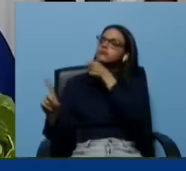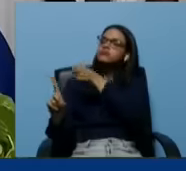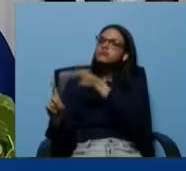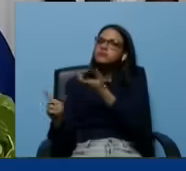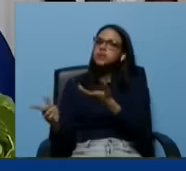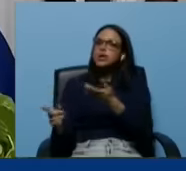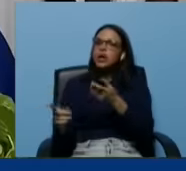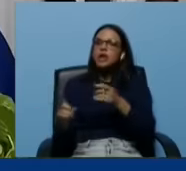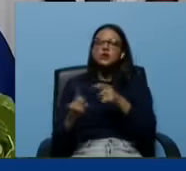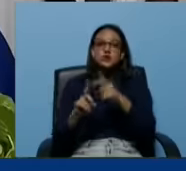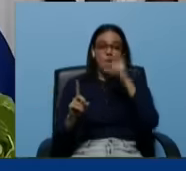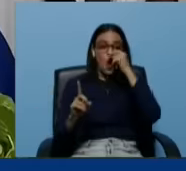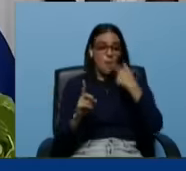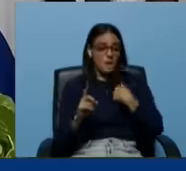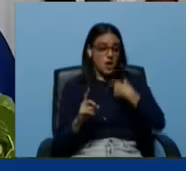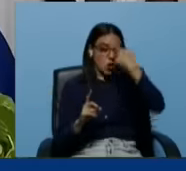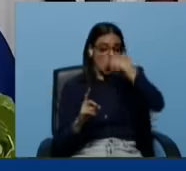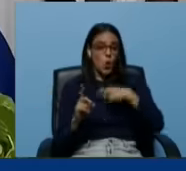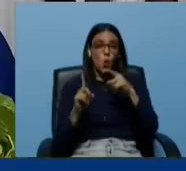Entonces él responde